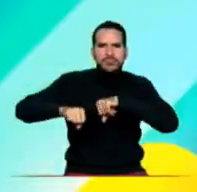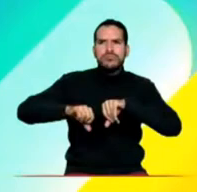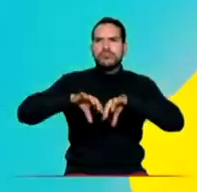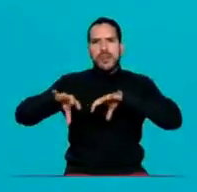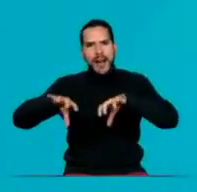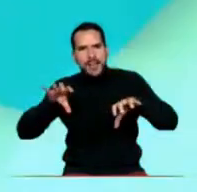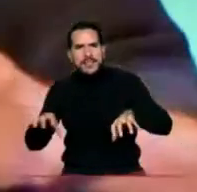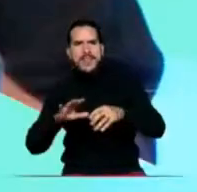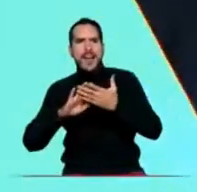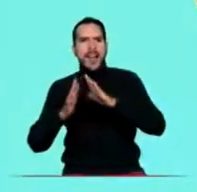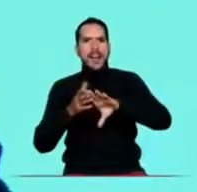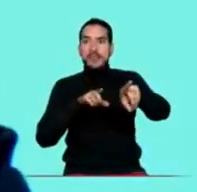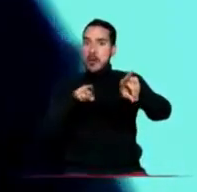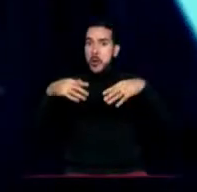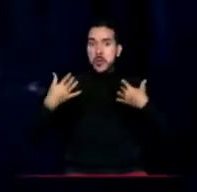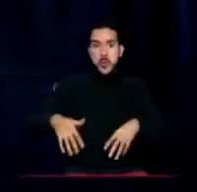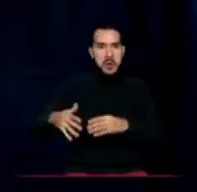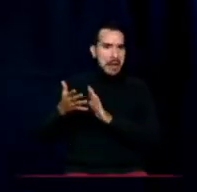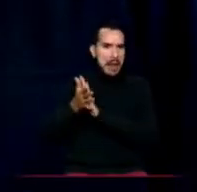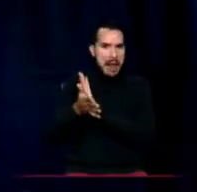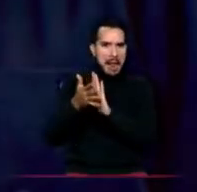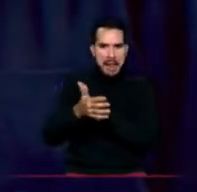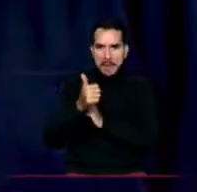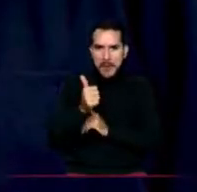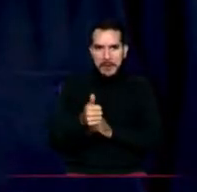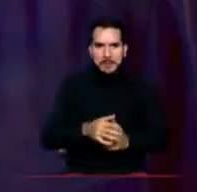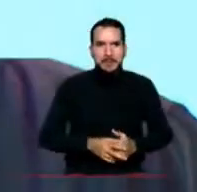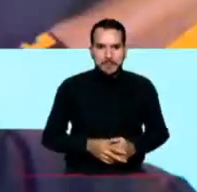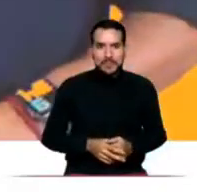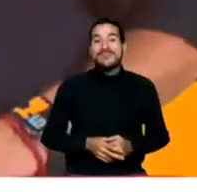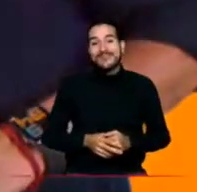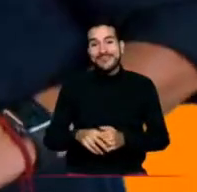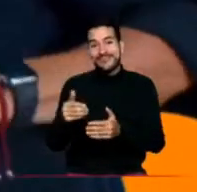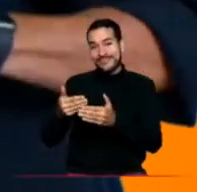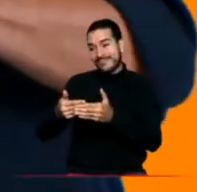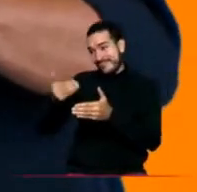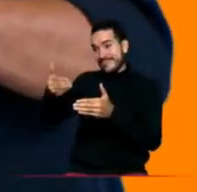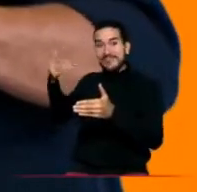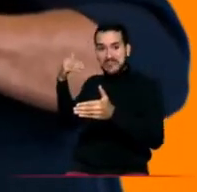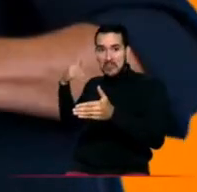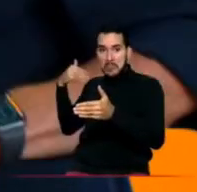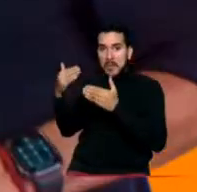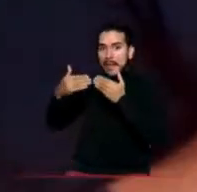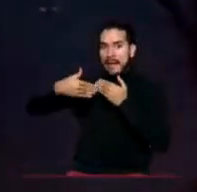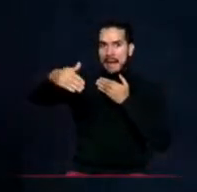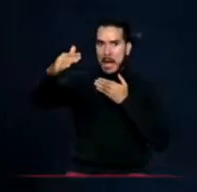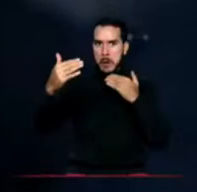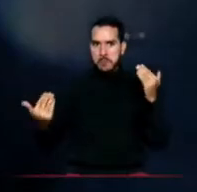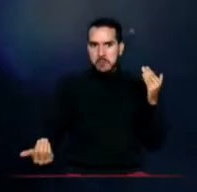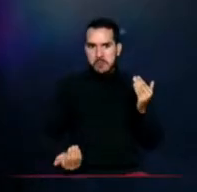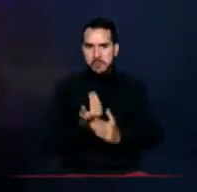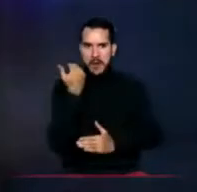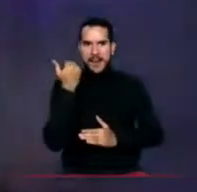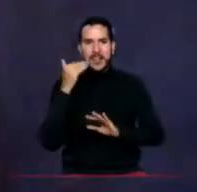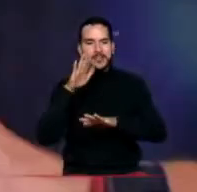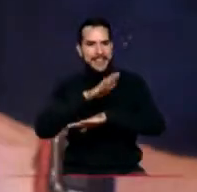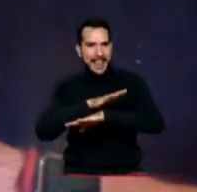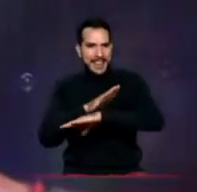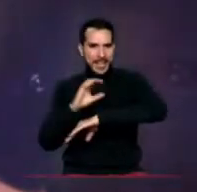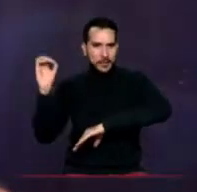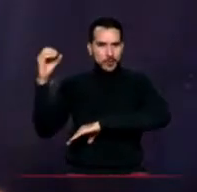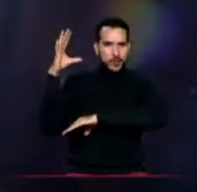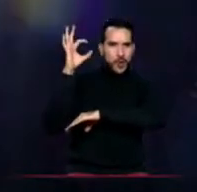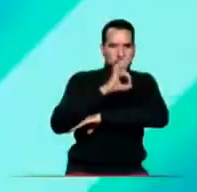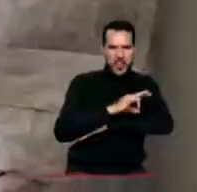comunas, desde los barrios. Bueno, indudablemente esta es una nueva etapa de Tardes del Sol. Personalmente vengo cargado de actitud positiva y buena